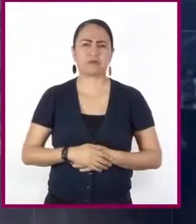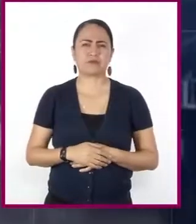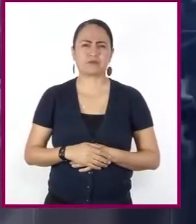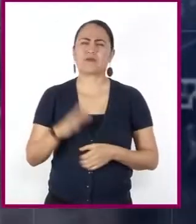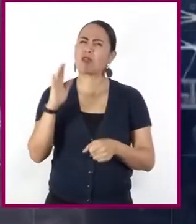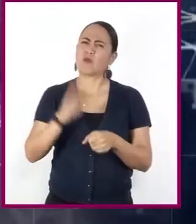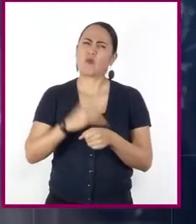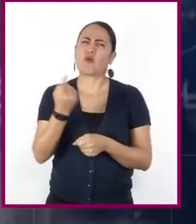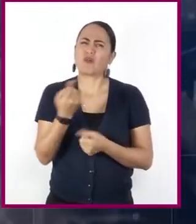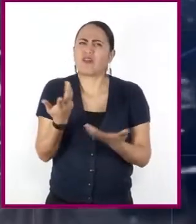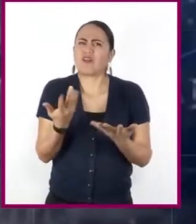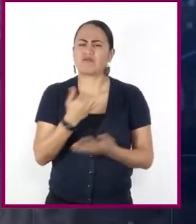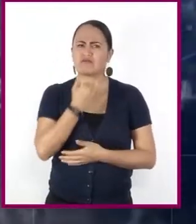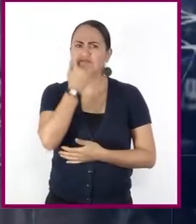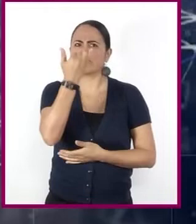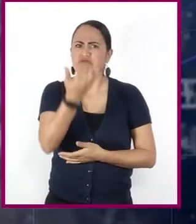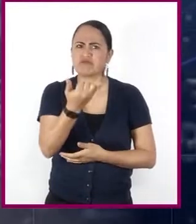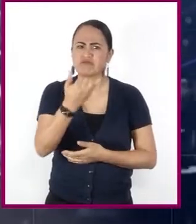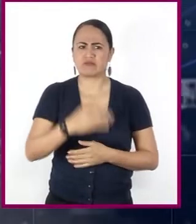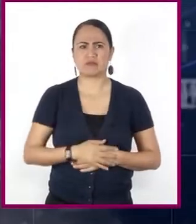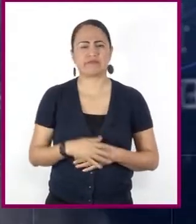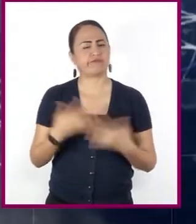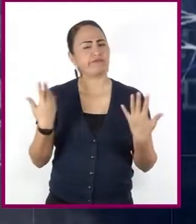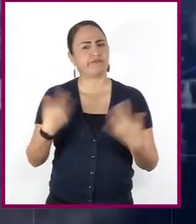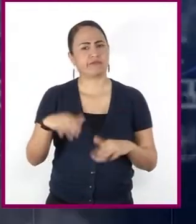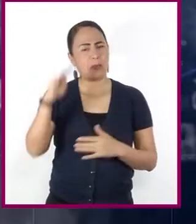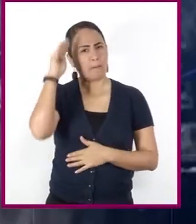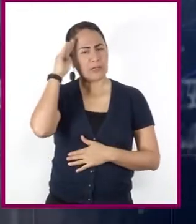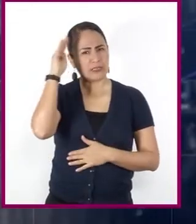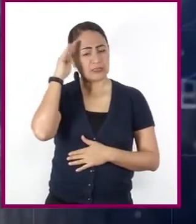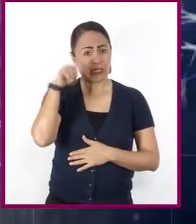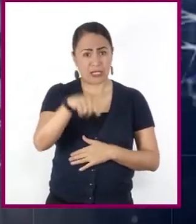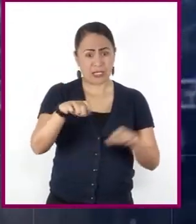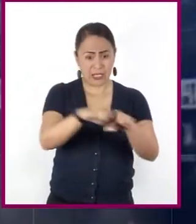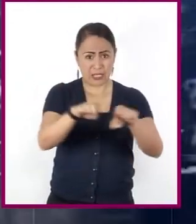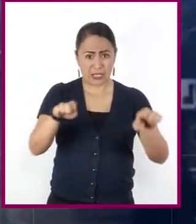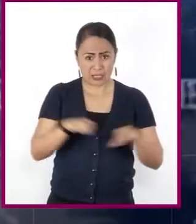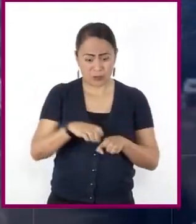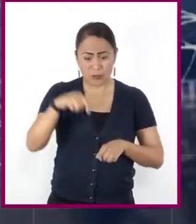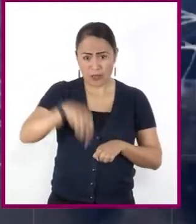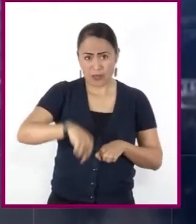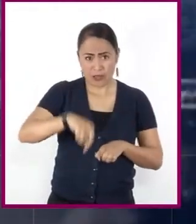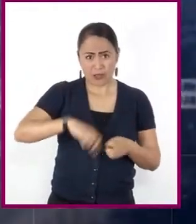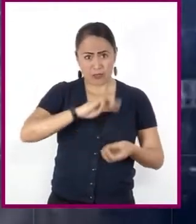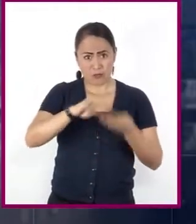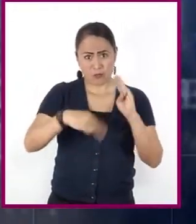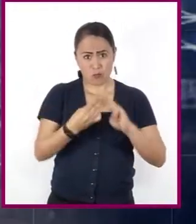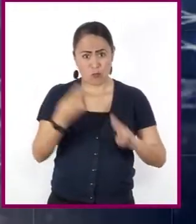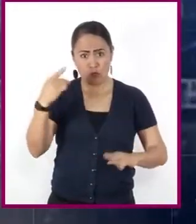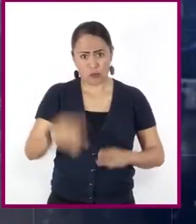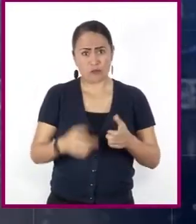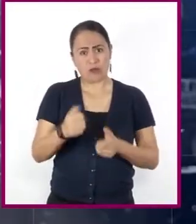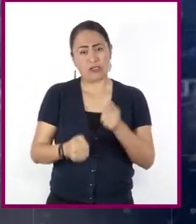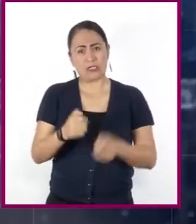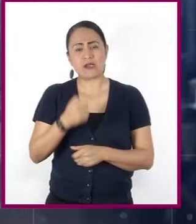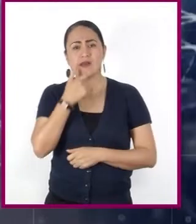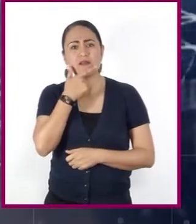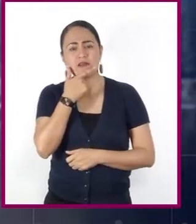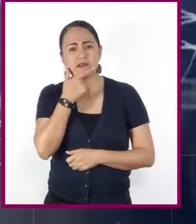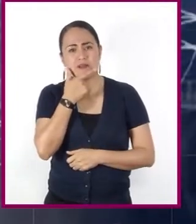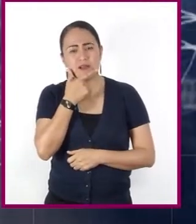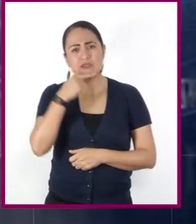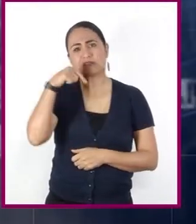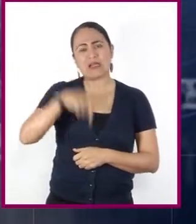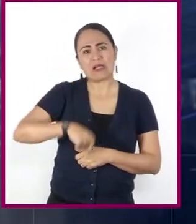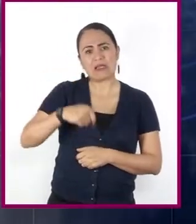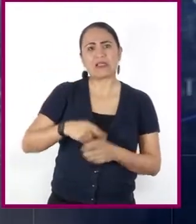debió este gran error? Pues aunque resulte impensable, el equipo de control de tierra usó unidades del sistema inglés para hacer los cálculos